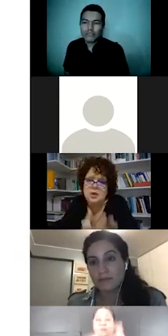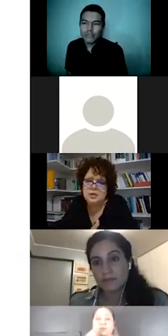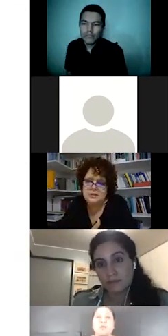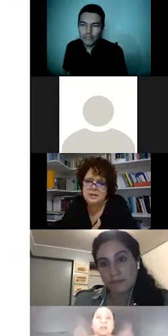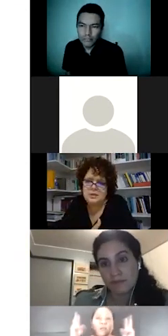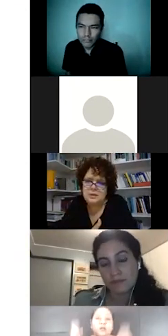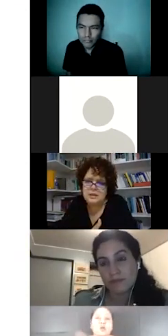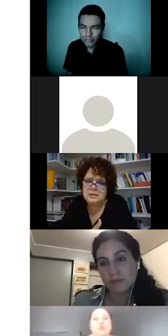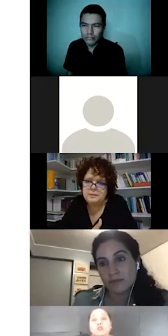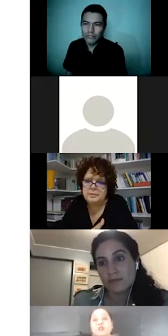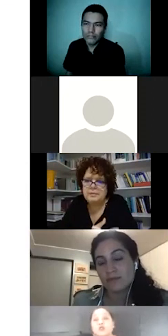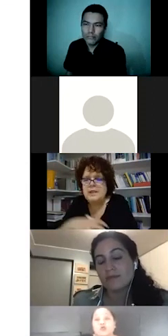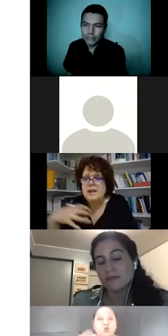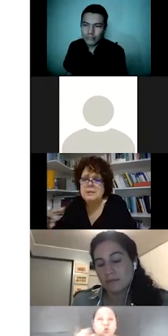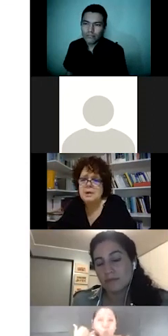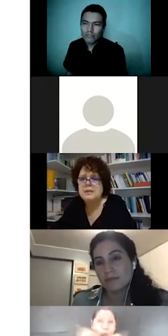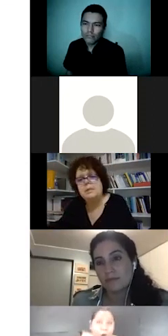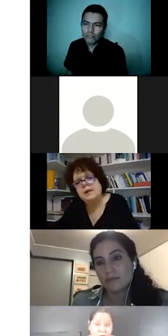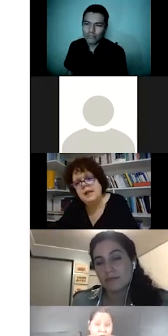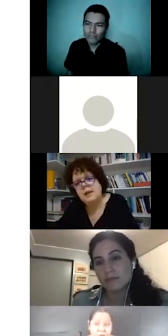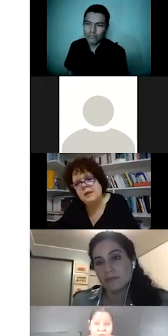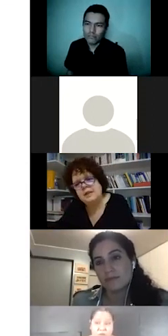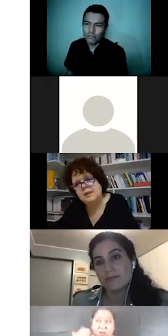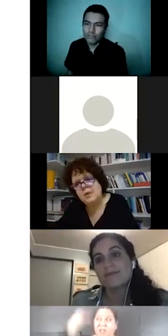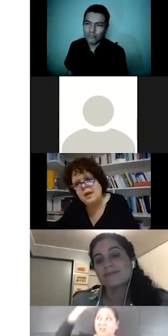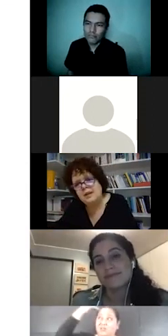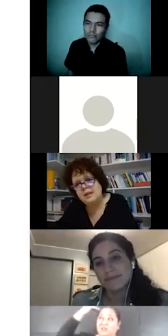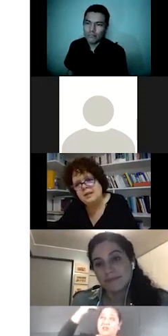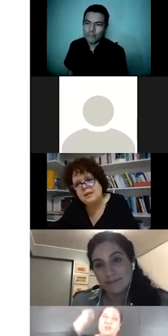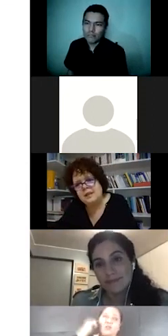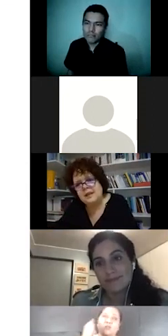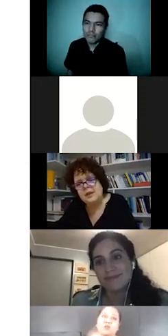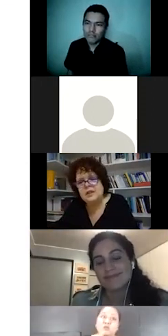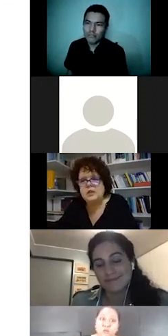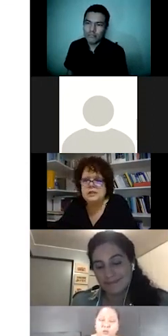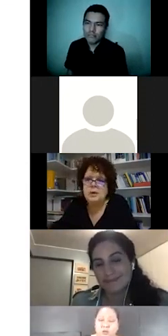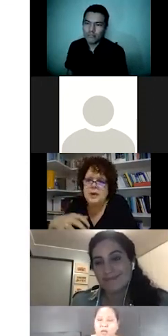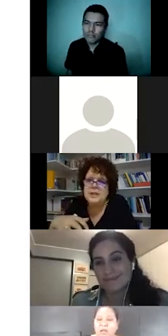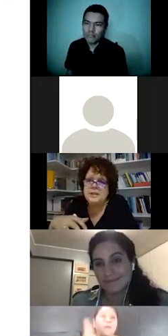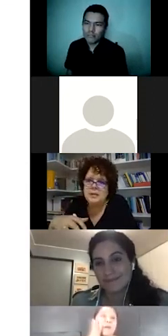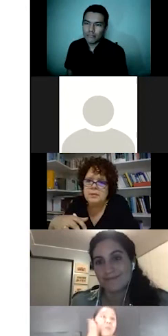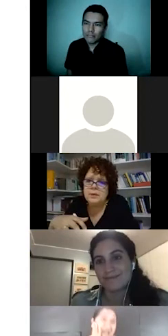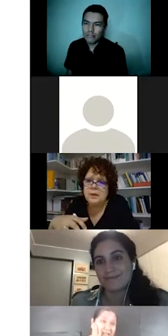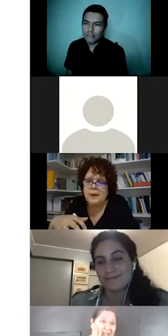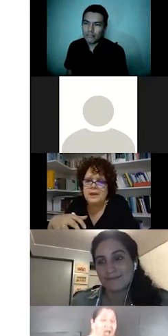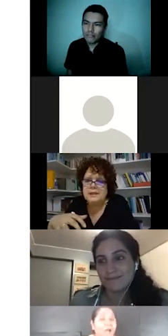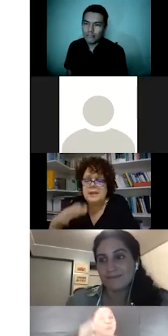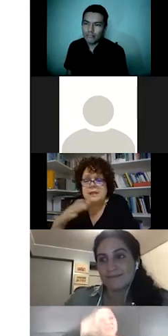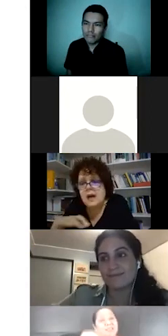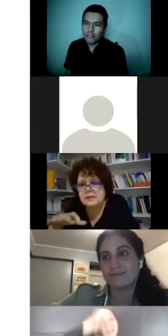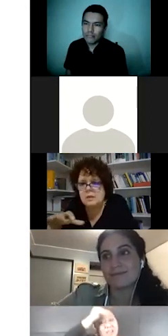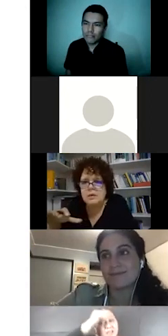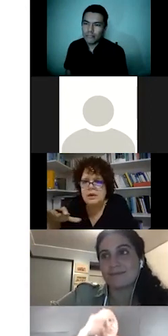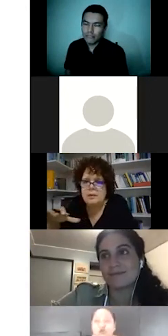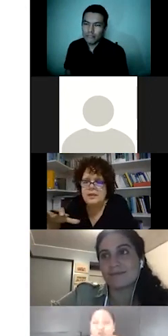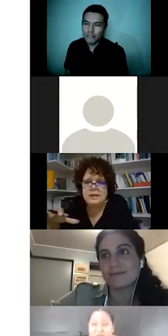personas sordas, adultas, las mamás aprendían lengua de señas con Juan, ¿no? Entonces aprovecha el tiempo,